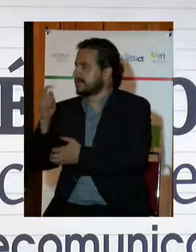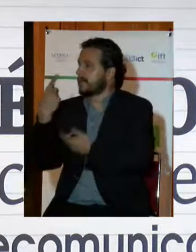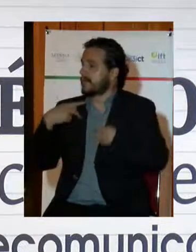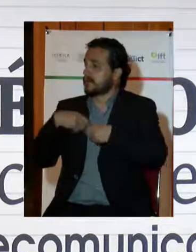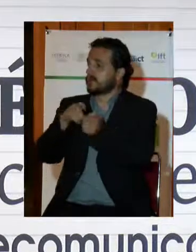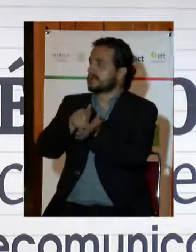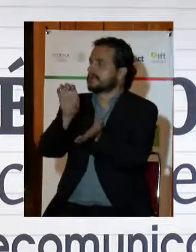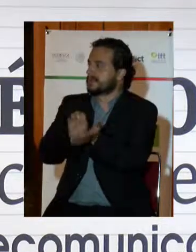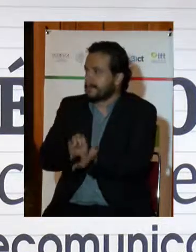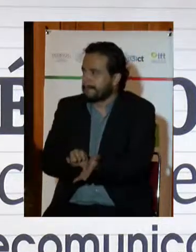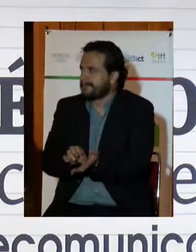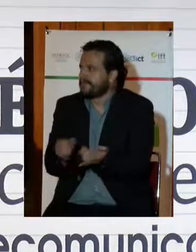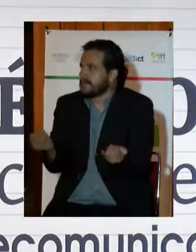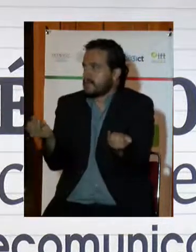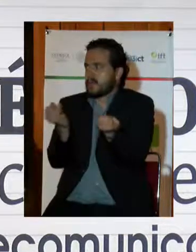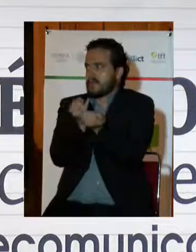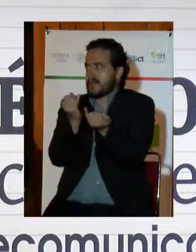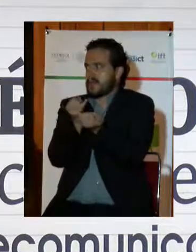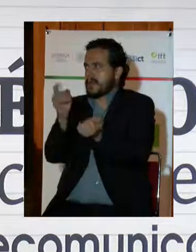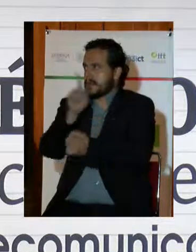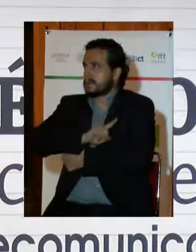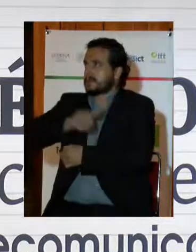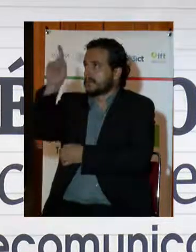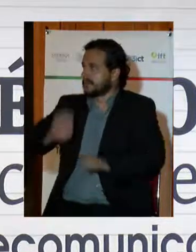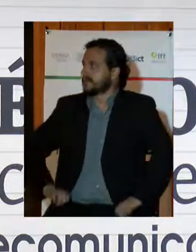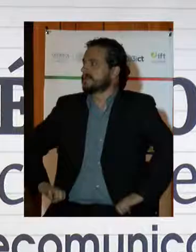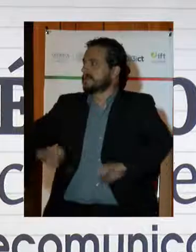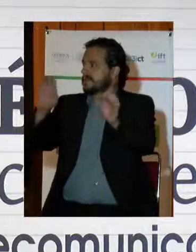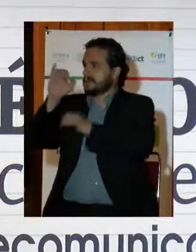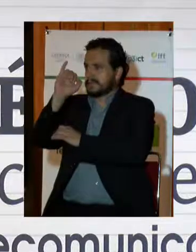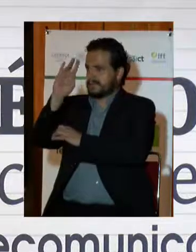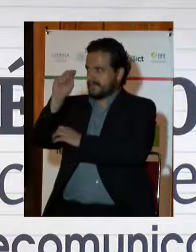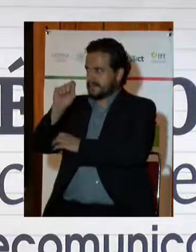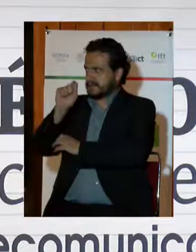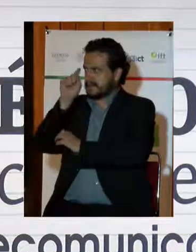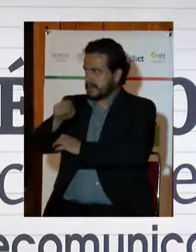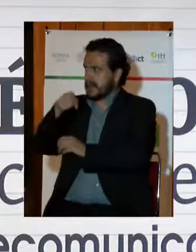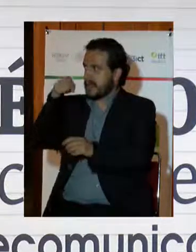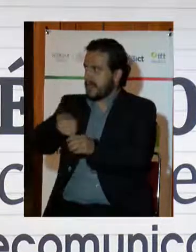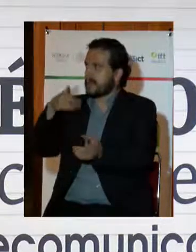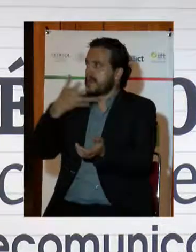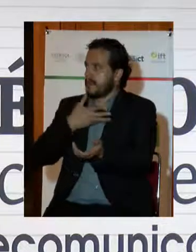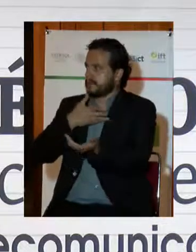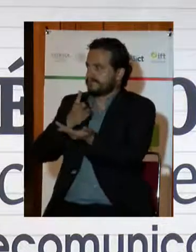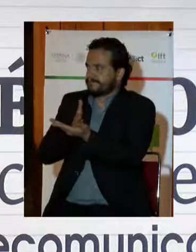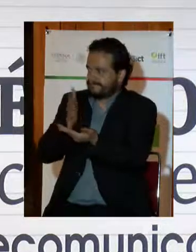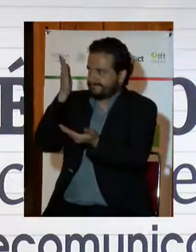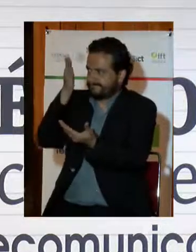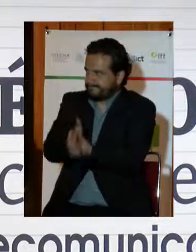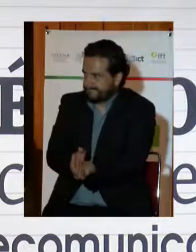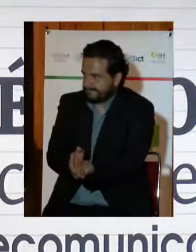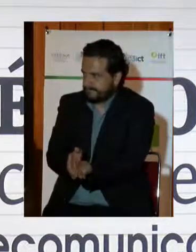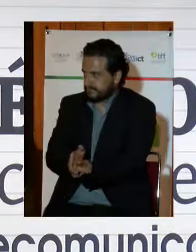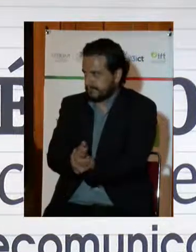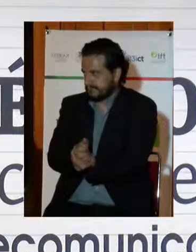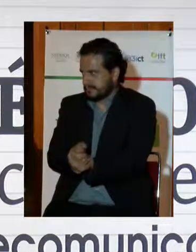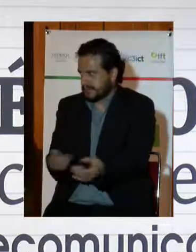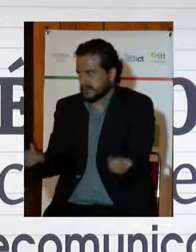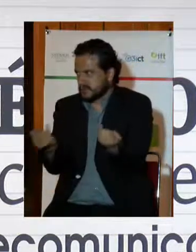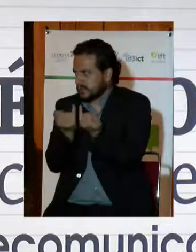instalaciones también accesibles y, por supuesto, no podríamos dejar fuera el